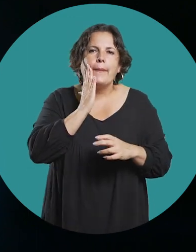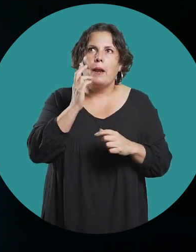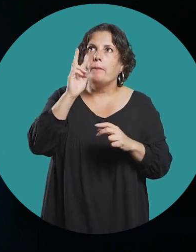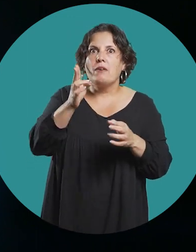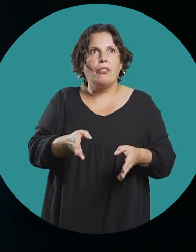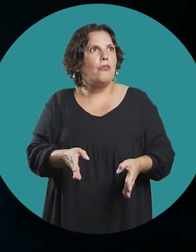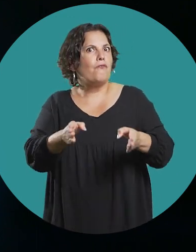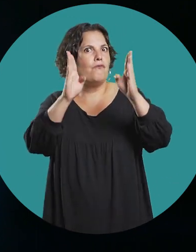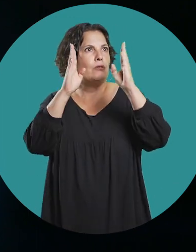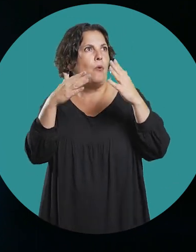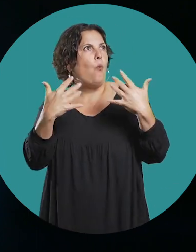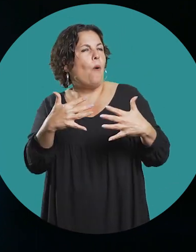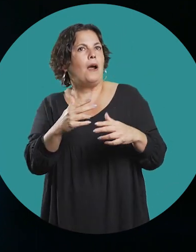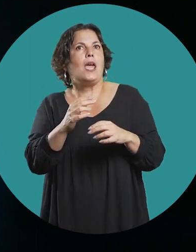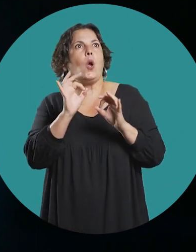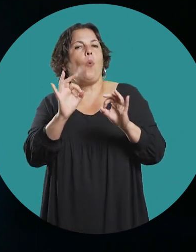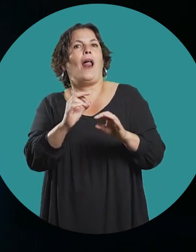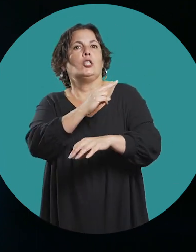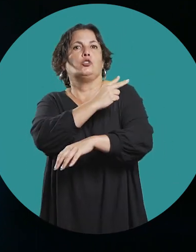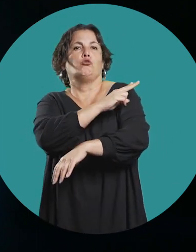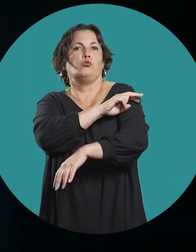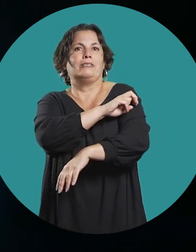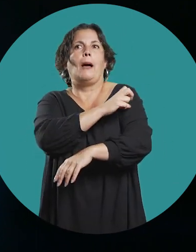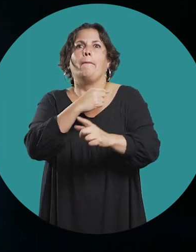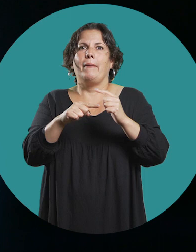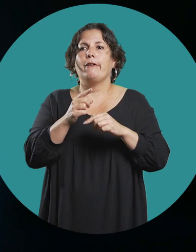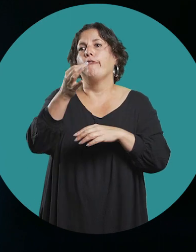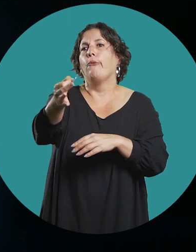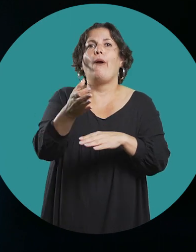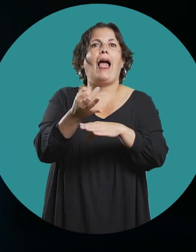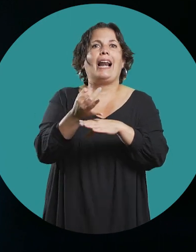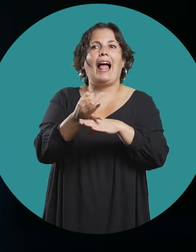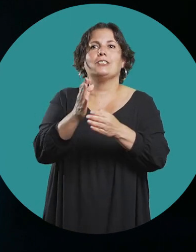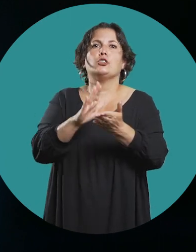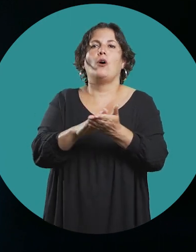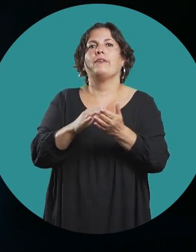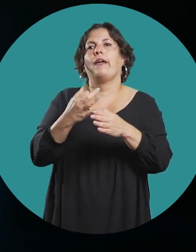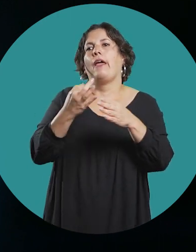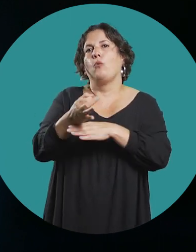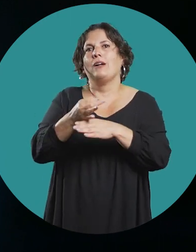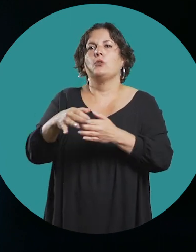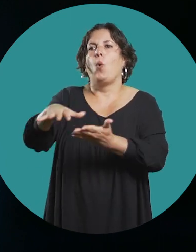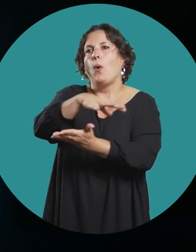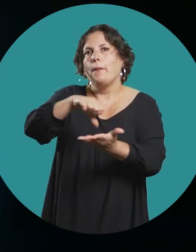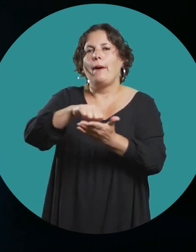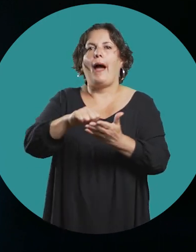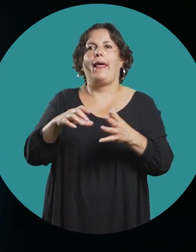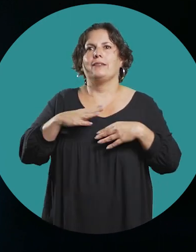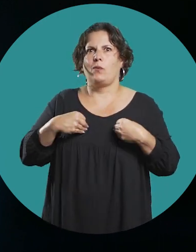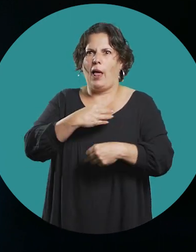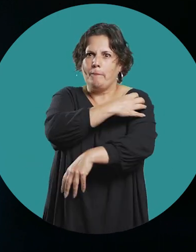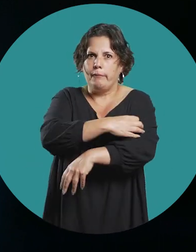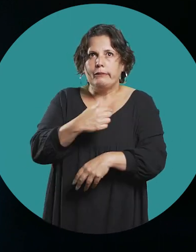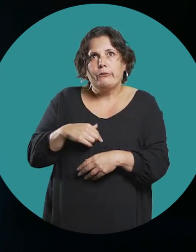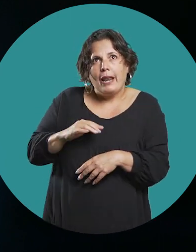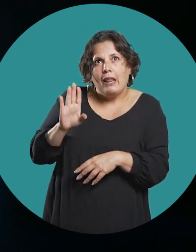los edificios, eran Suiza, eran hermosos, pero yo me acuerdo iba a una clase sobre educación urbana, ¿no? Que hablan de las escuelas en extrema pobreza y yo